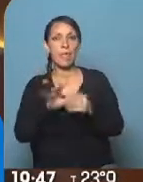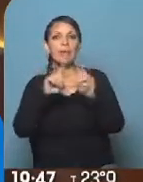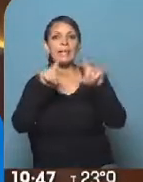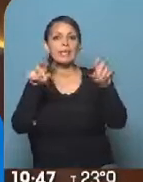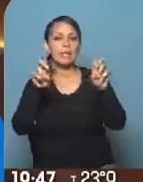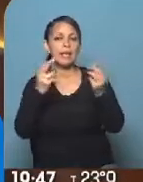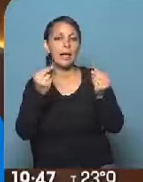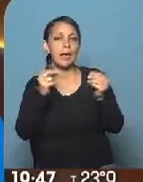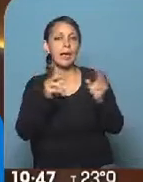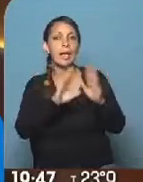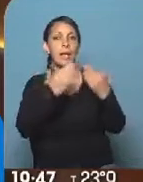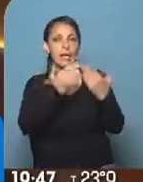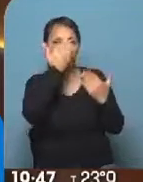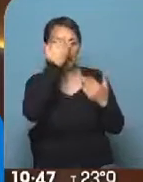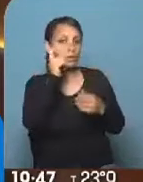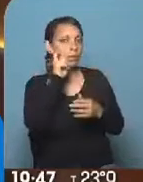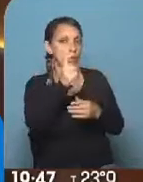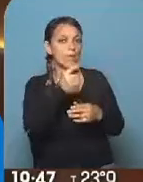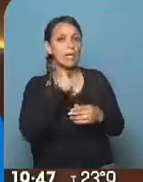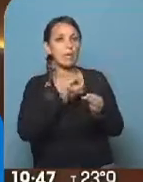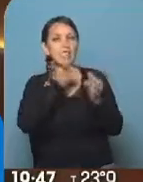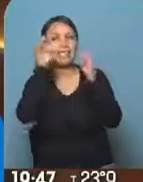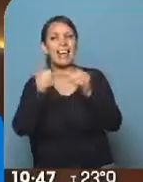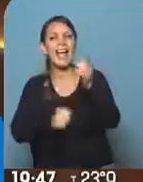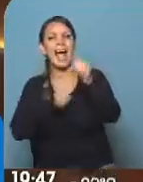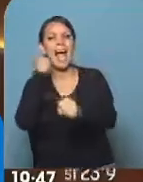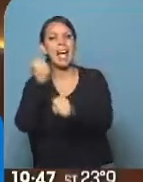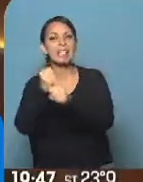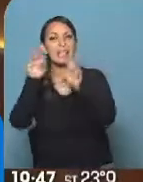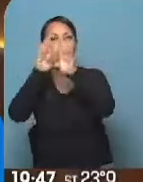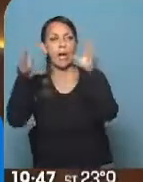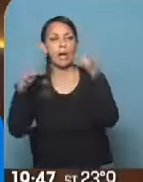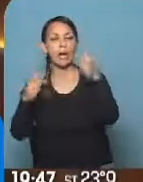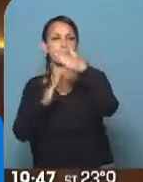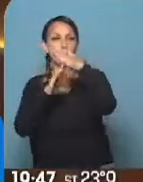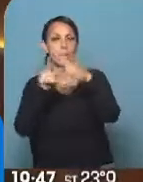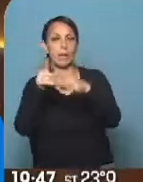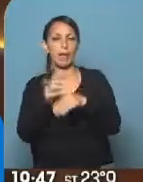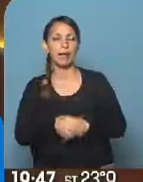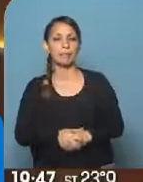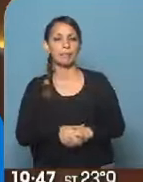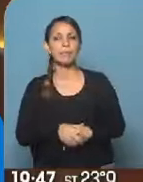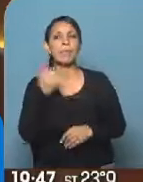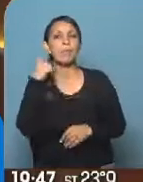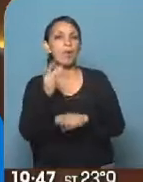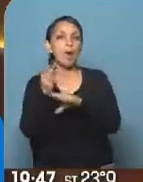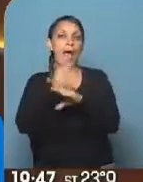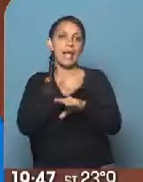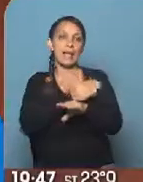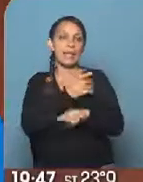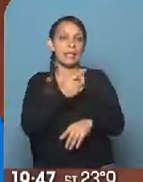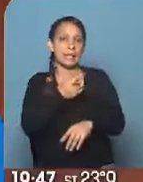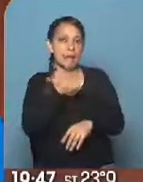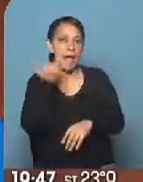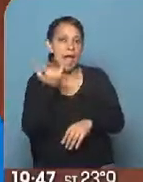queremos llegar hasta la corte suprema de justicia y pedir el amparo para eso tenemos un precedente muy importante